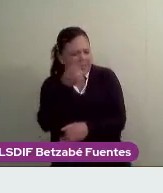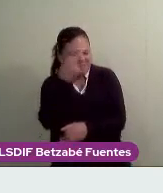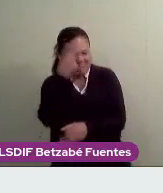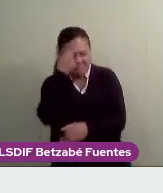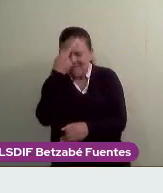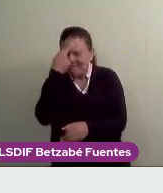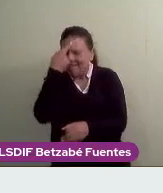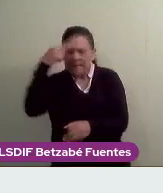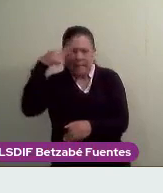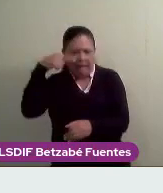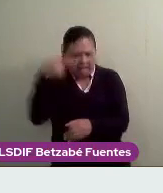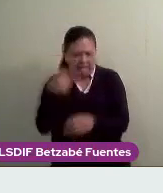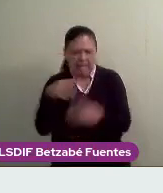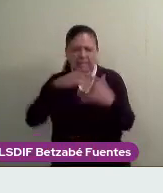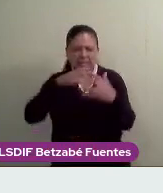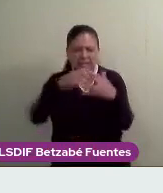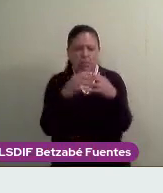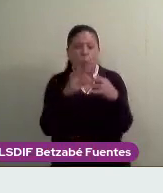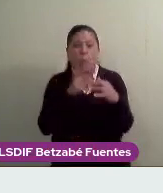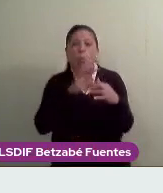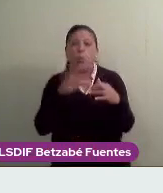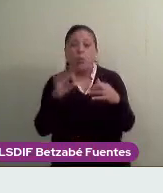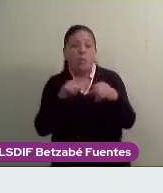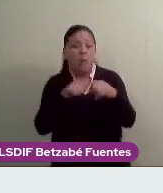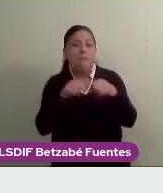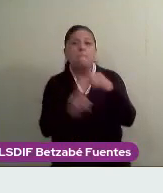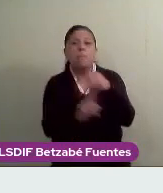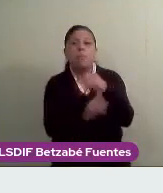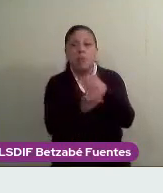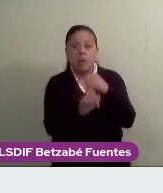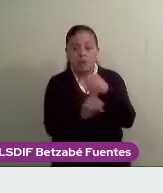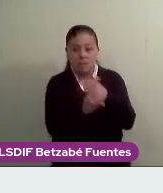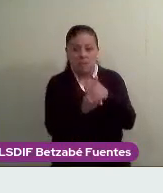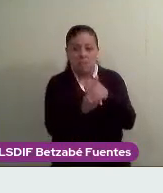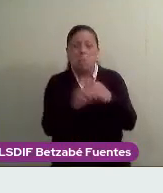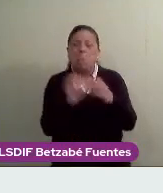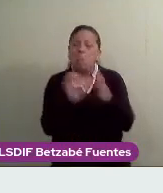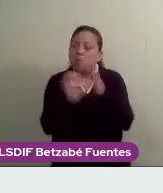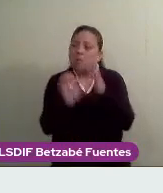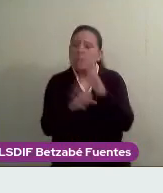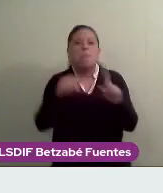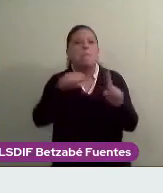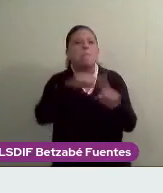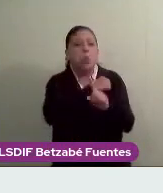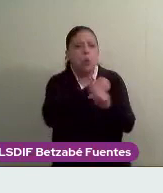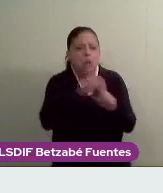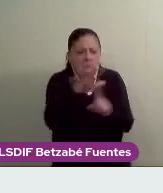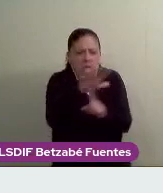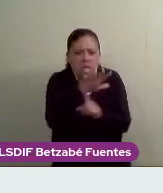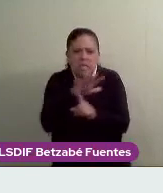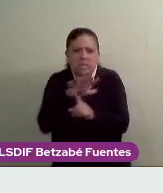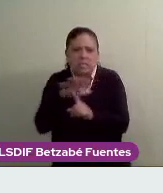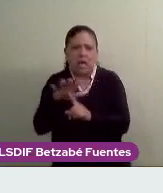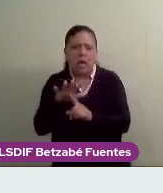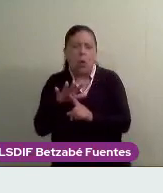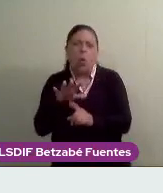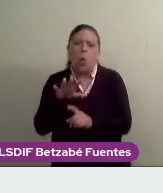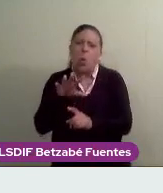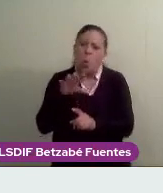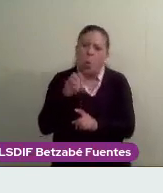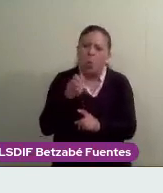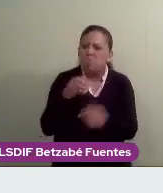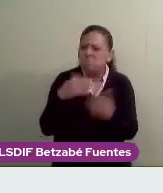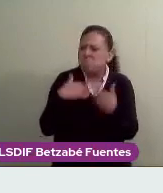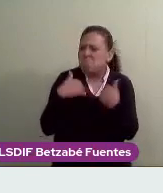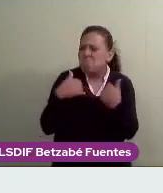estos años. Entonces, si por ejemplo vive un ambiente de violencia, un ambiente de no reconocimiento de las emociones,